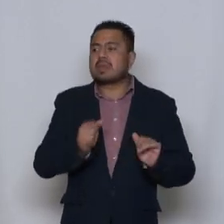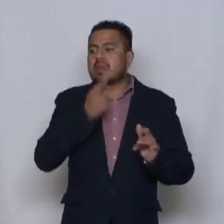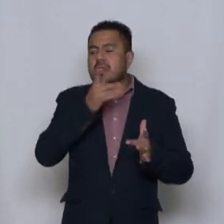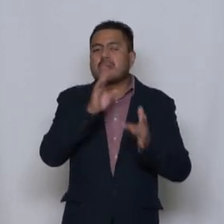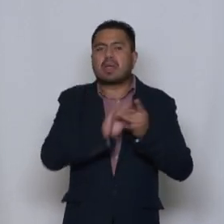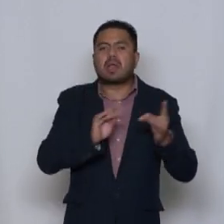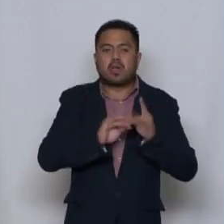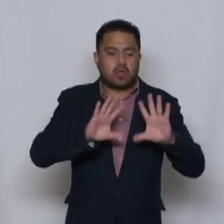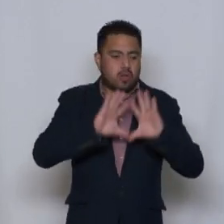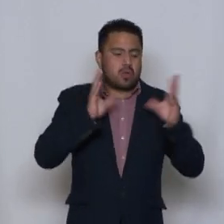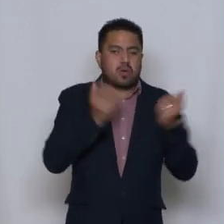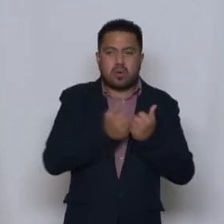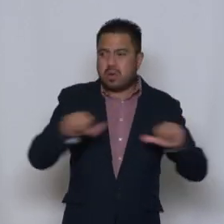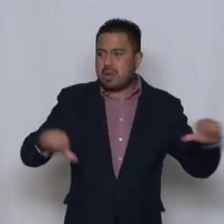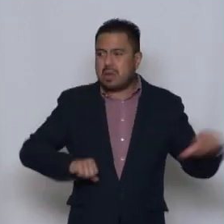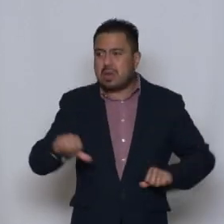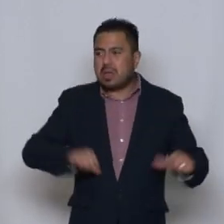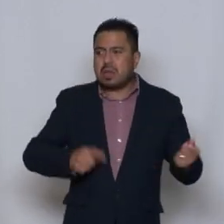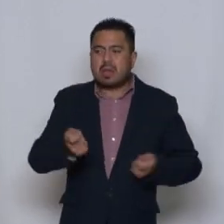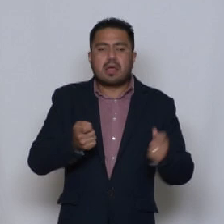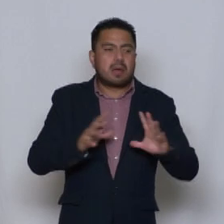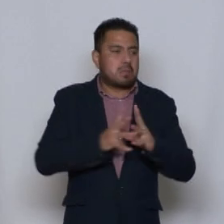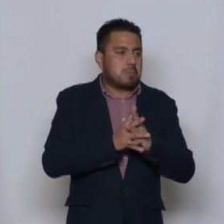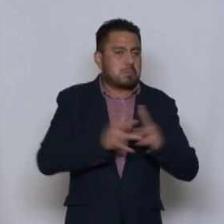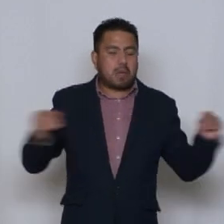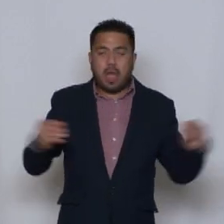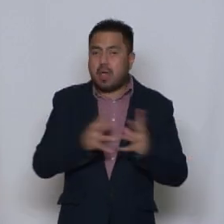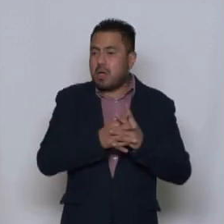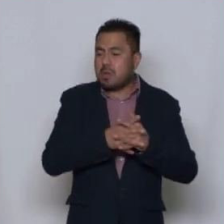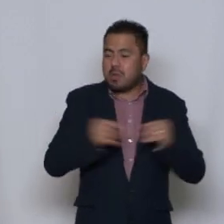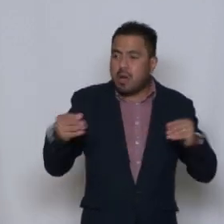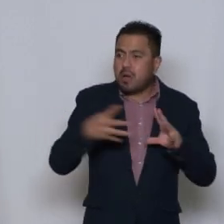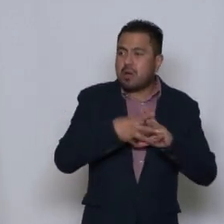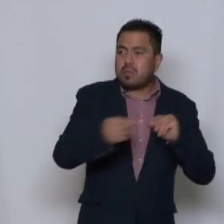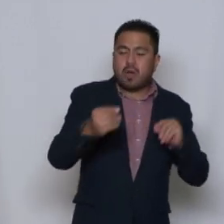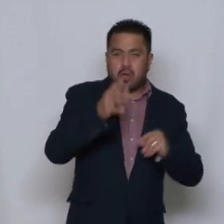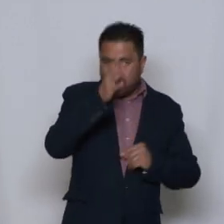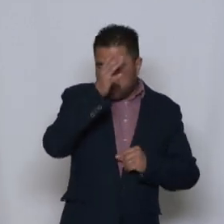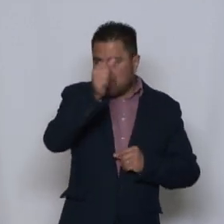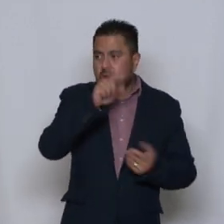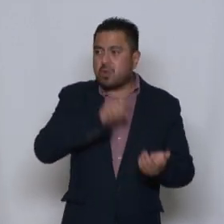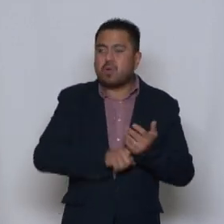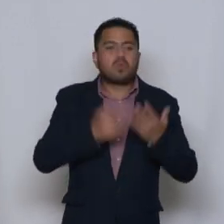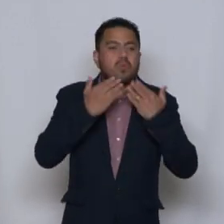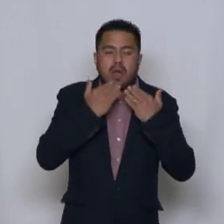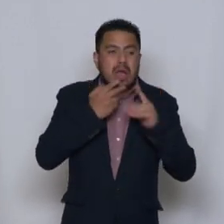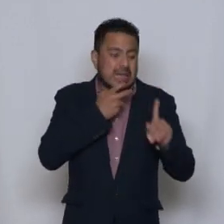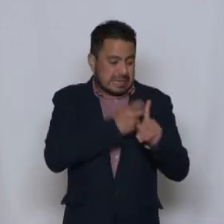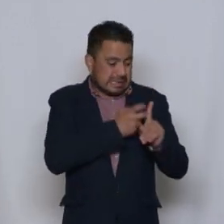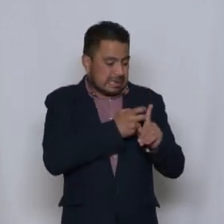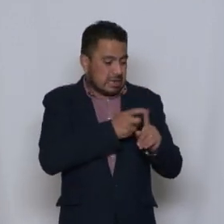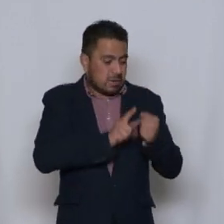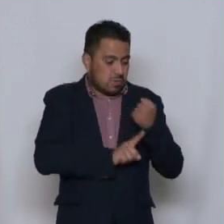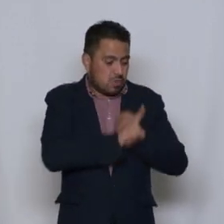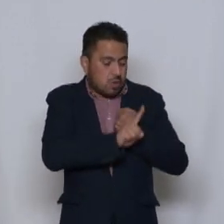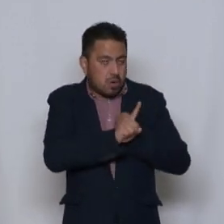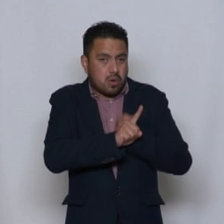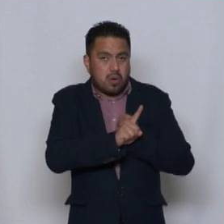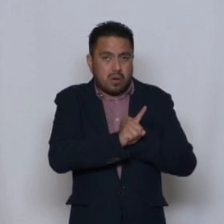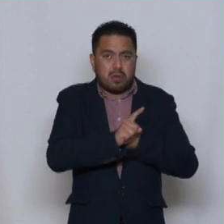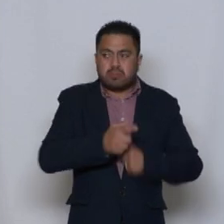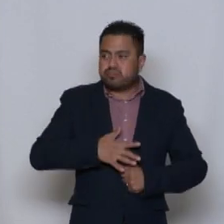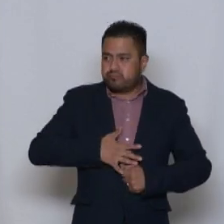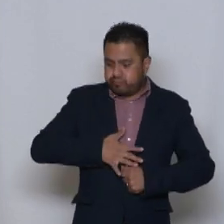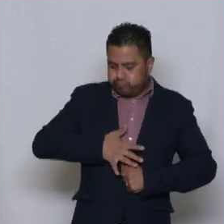de la parte dinámica. Entonces, usamos la velocidad. La velocidad pues tiene una definición. usamos el problema de